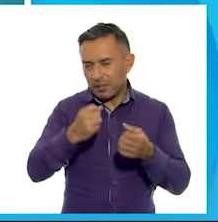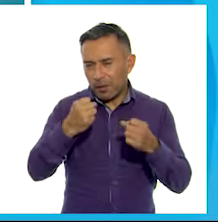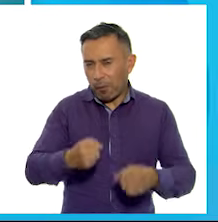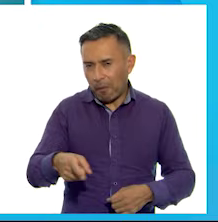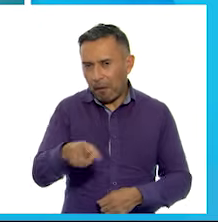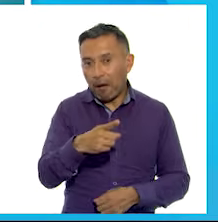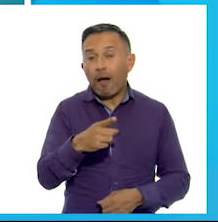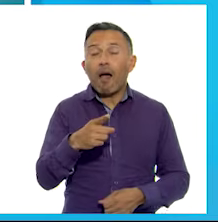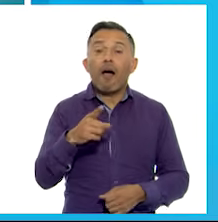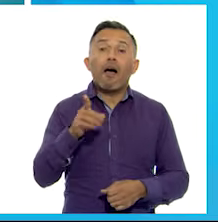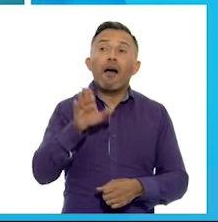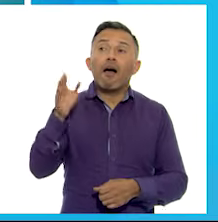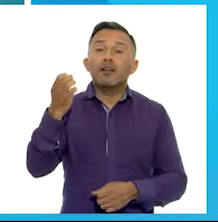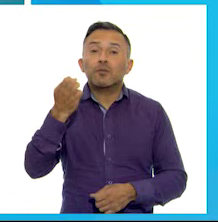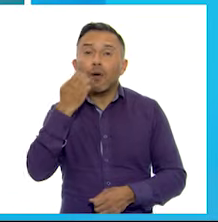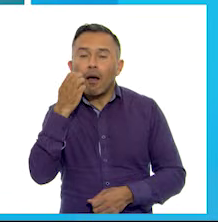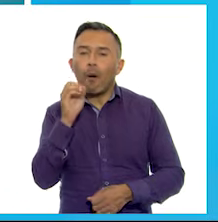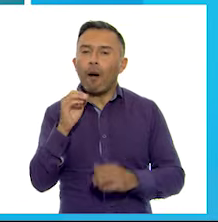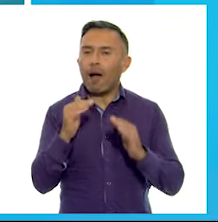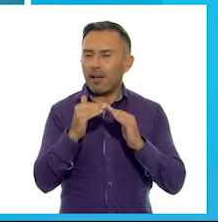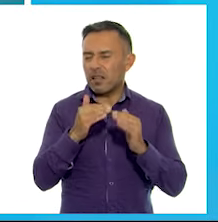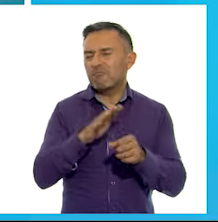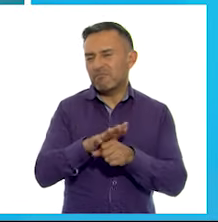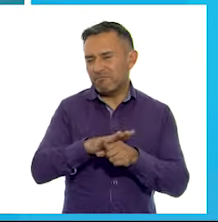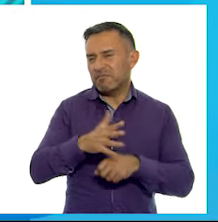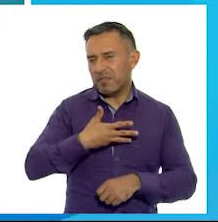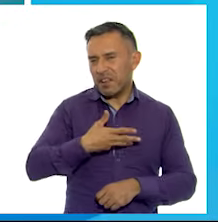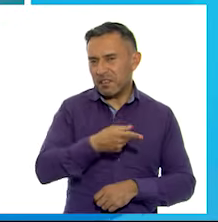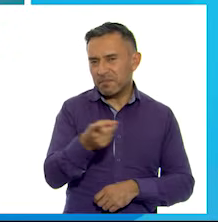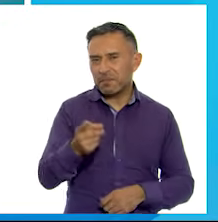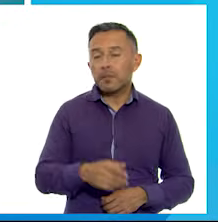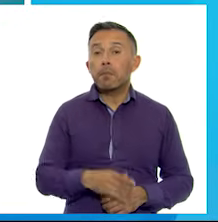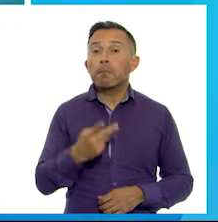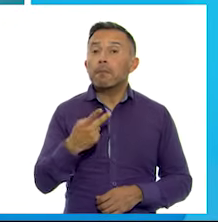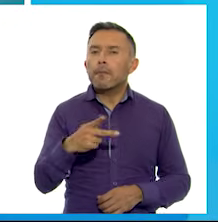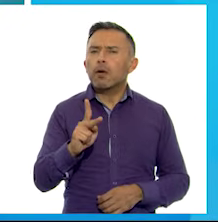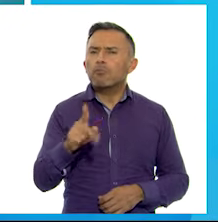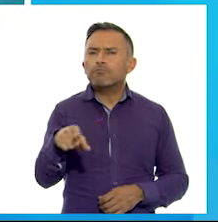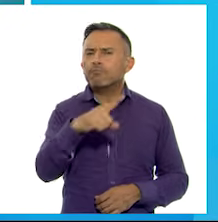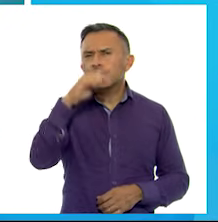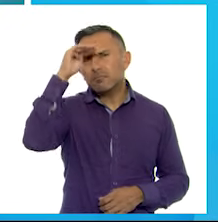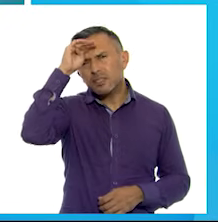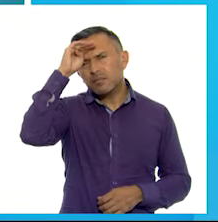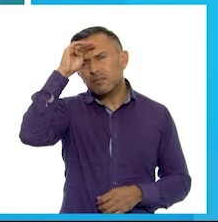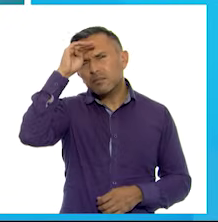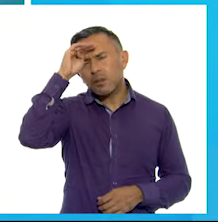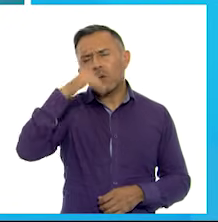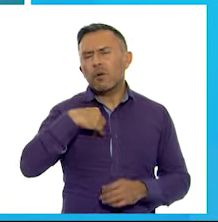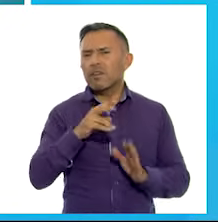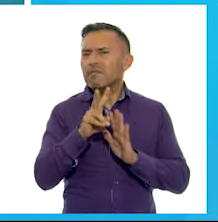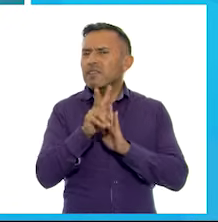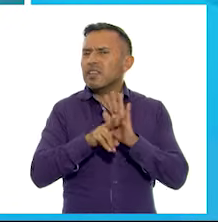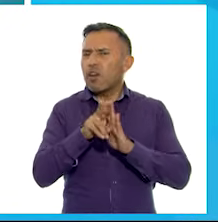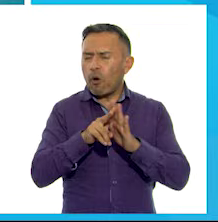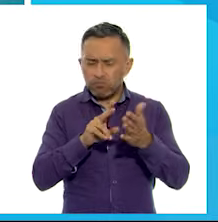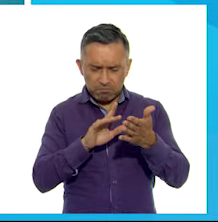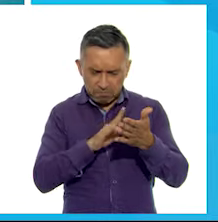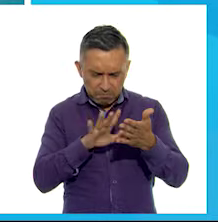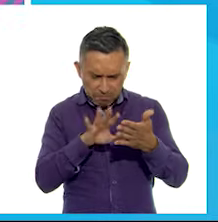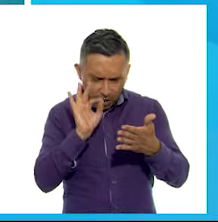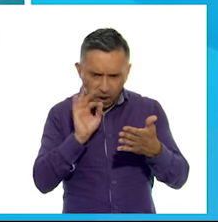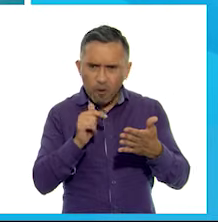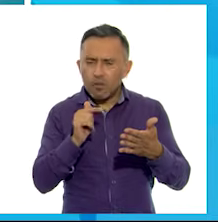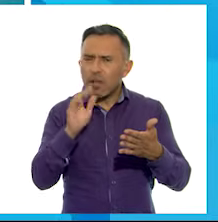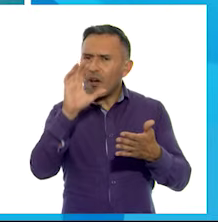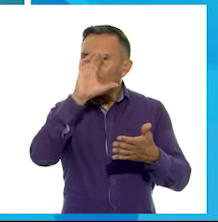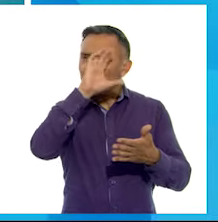en la escuela o en casa. Pero, ¿han pensado cómo podemos elegir un video, seleccionar una